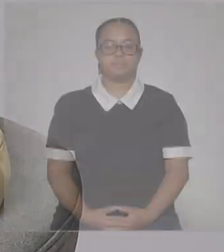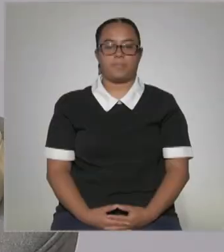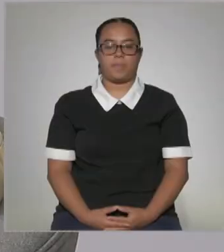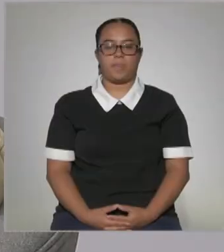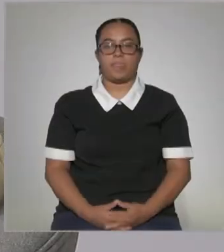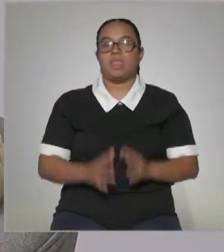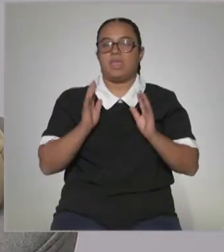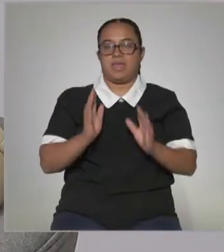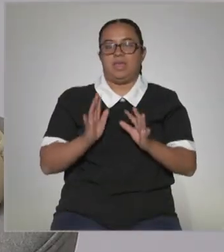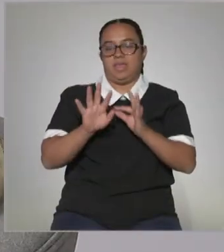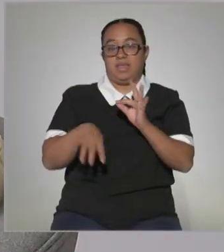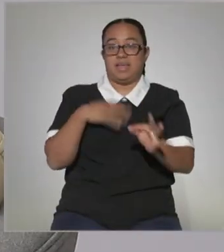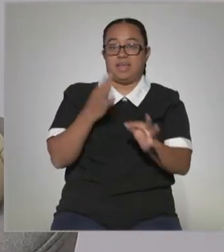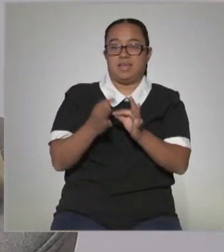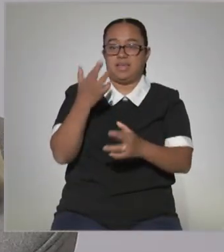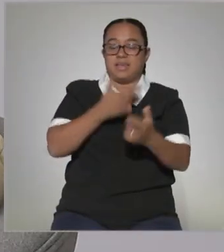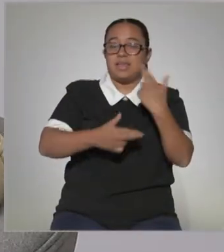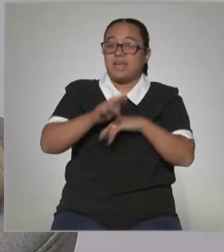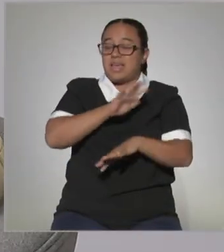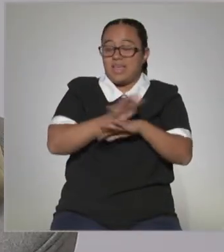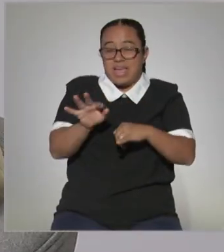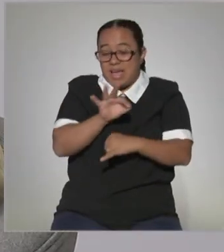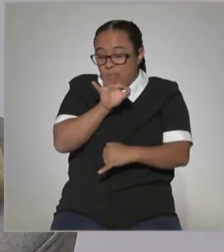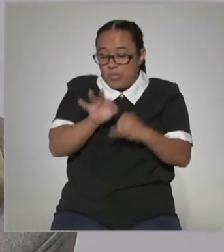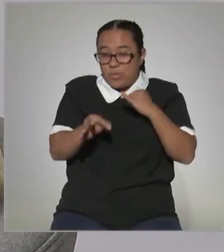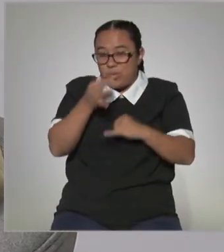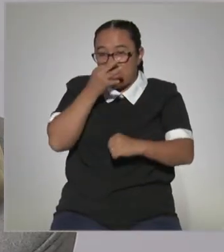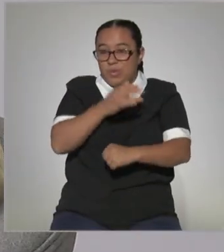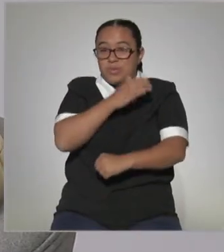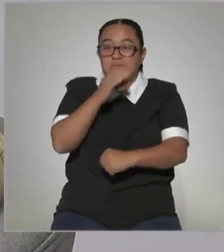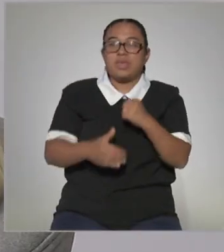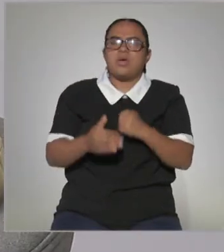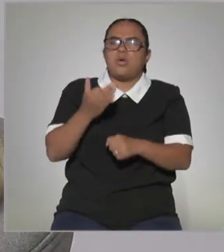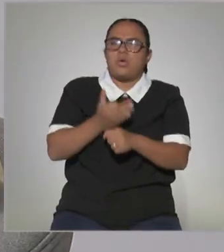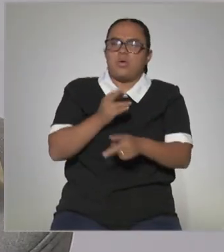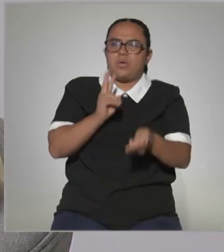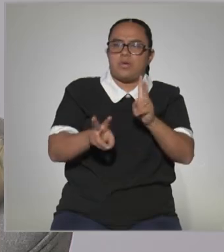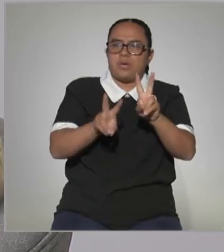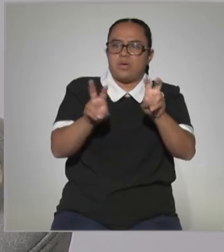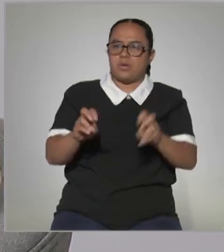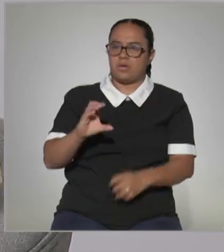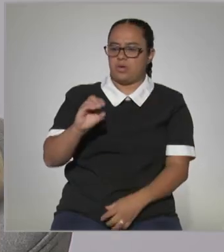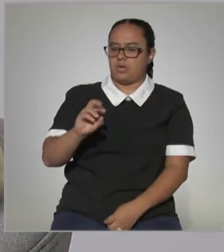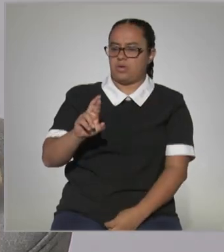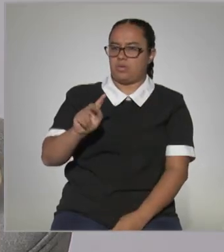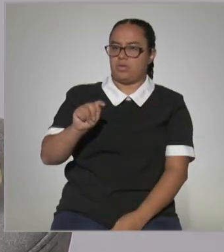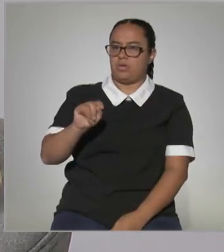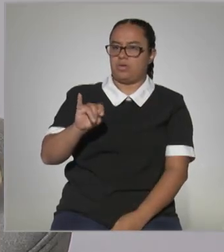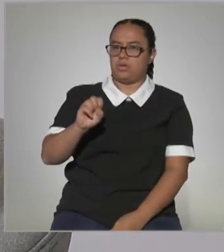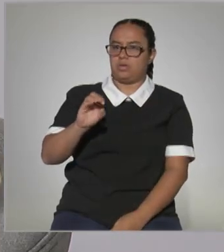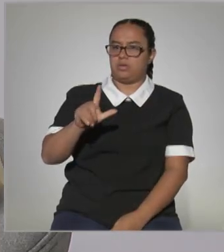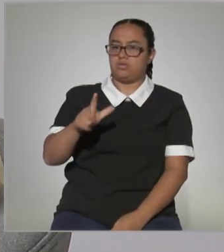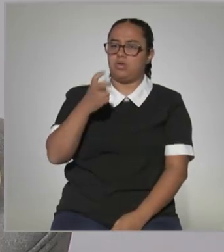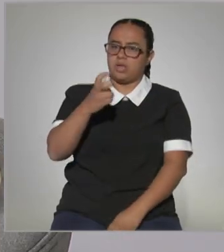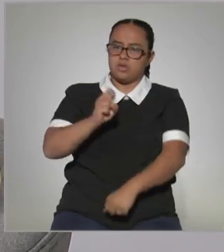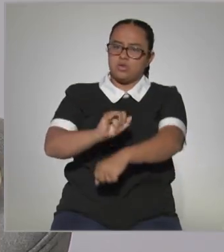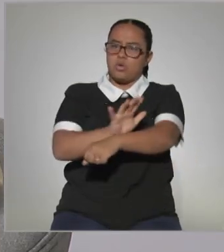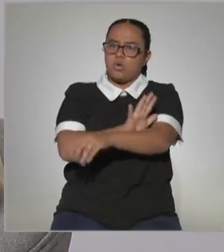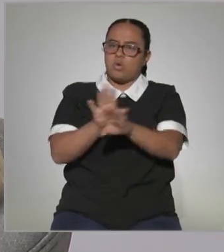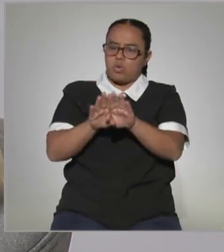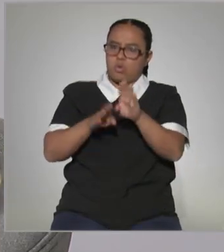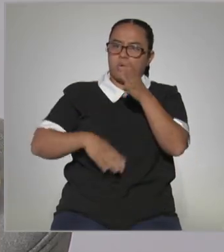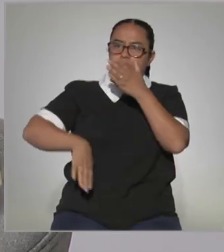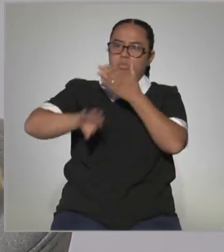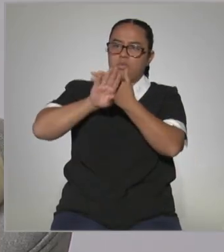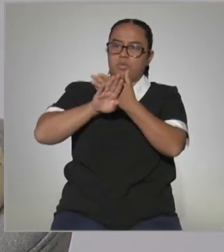Y estamos de vuelta ya entrando al último bloque del programa. Estamos hablando sobre cómo el cortisol afecta a nuestras emociones. Te quiero